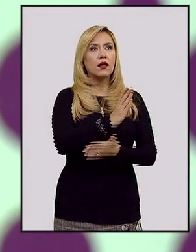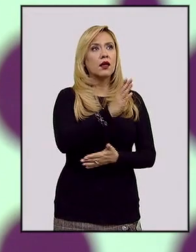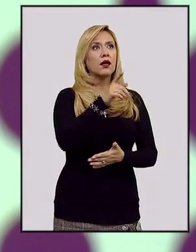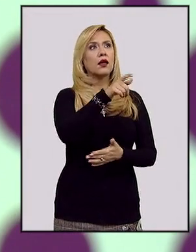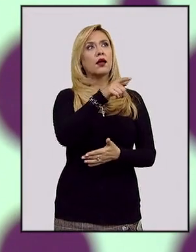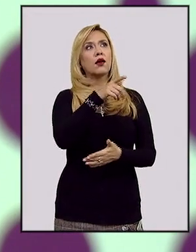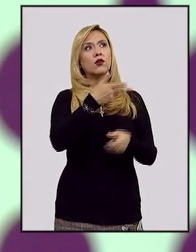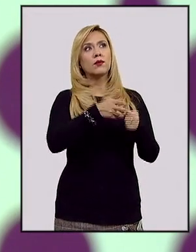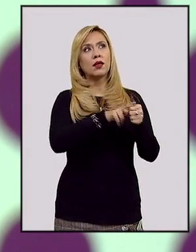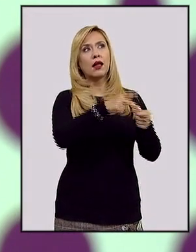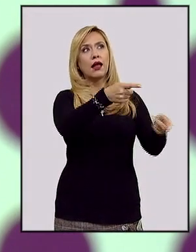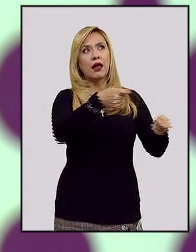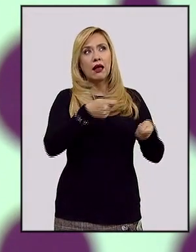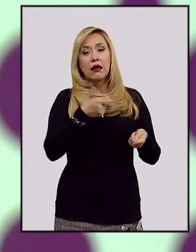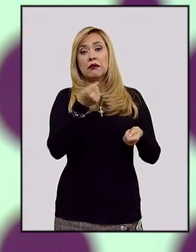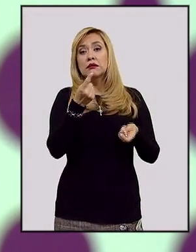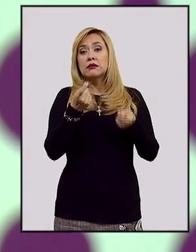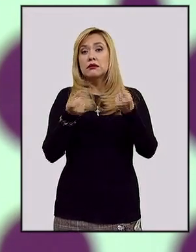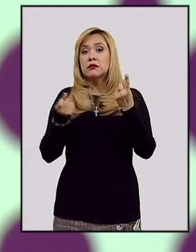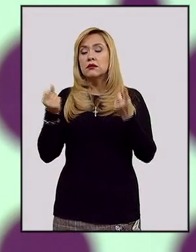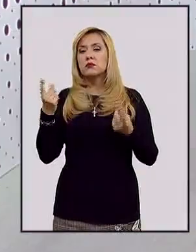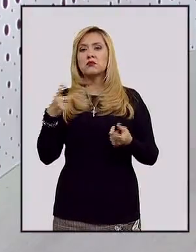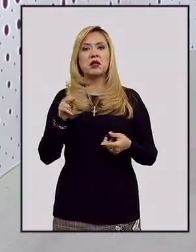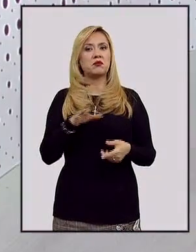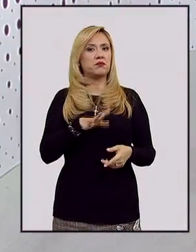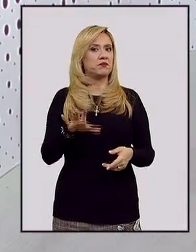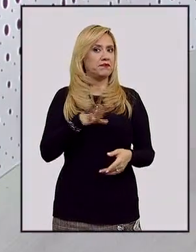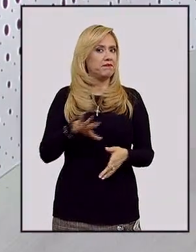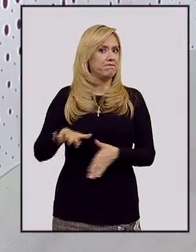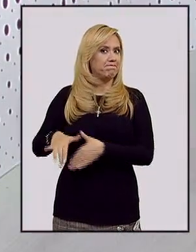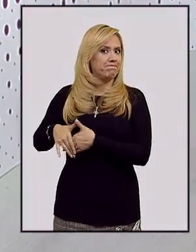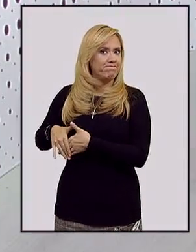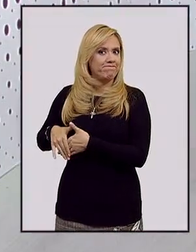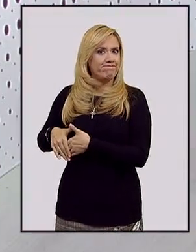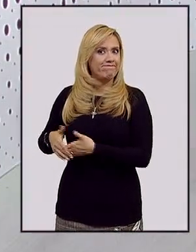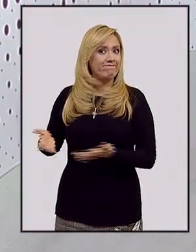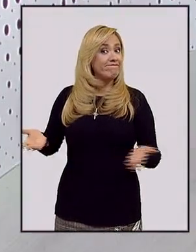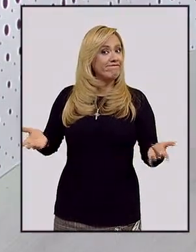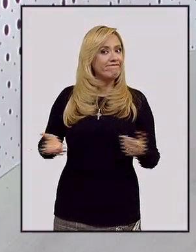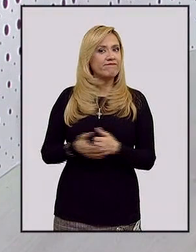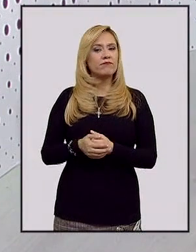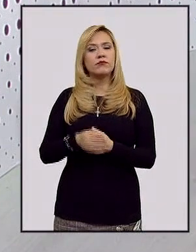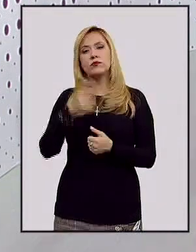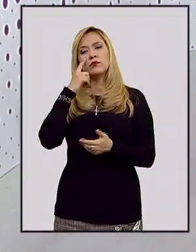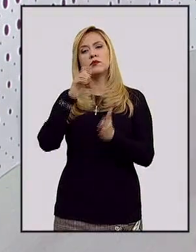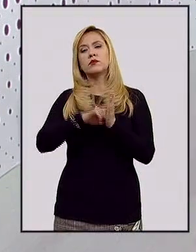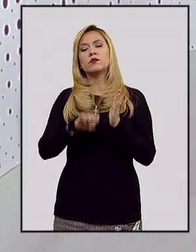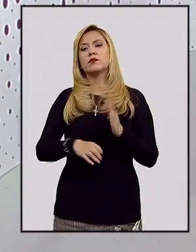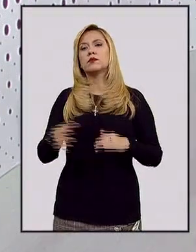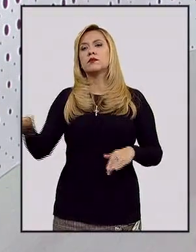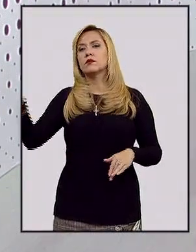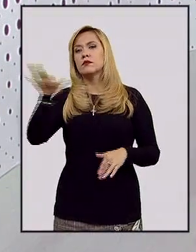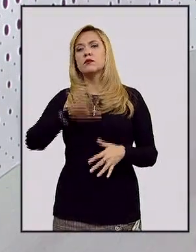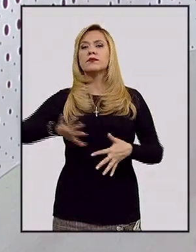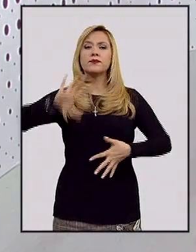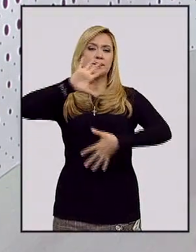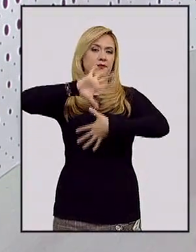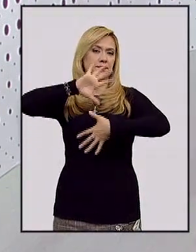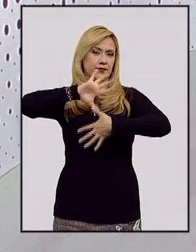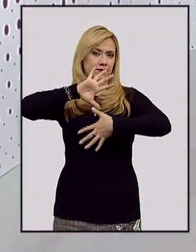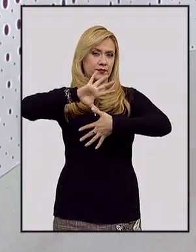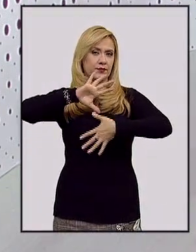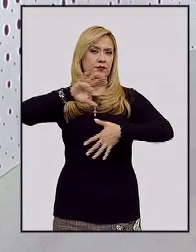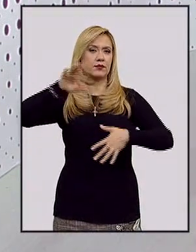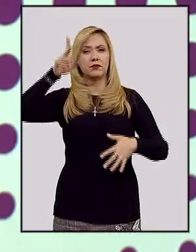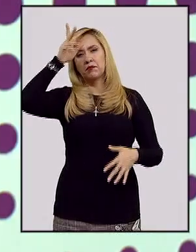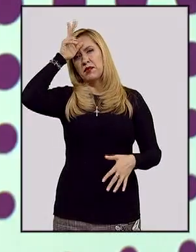habido un avance en ese tema, siguen siendo muy renuentes. Sí. Sí, por ejemplo, ahí el caso del sistema interamericano de contra